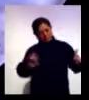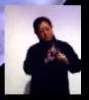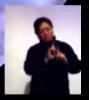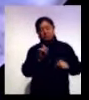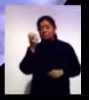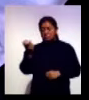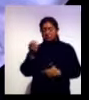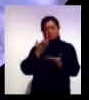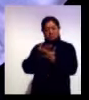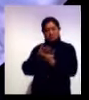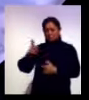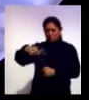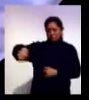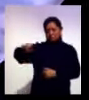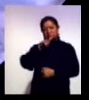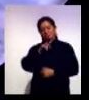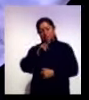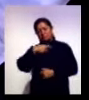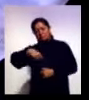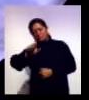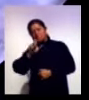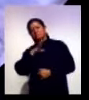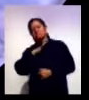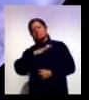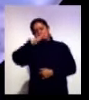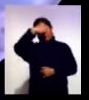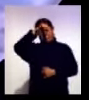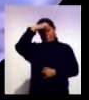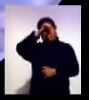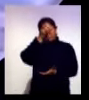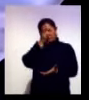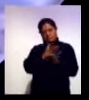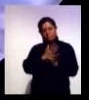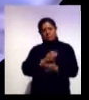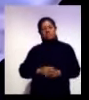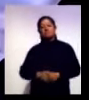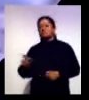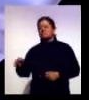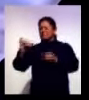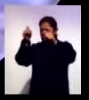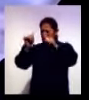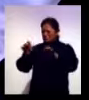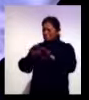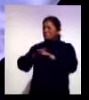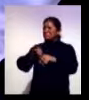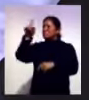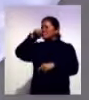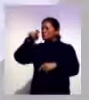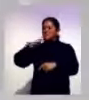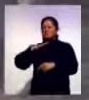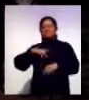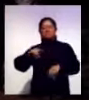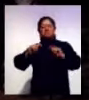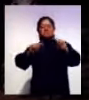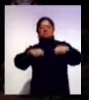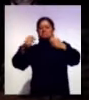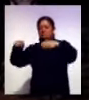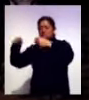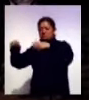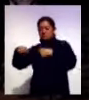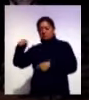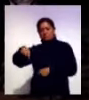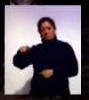que tiene Valquirico de generar también una experiencia única, ¿no? Desde la arquitectura, los comercios que aquí se encuentran. Todo el evento